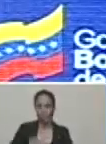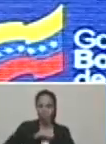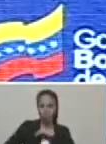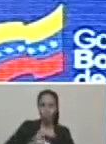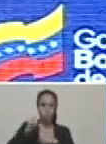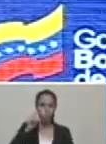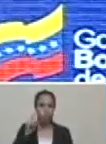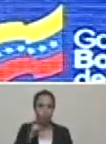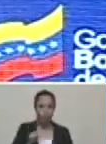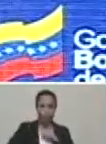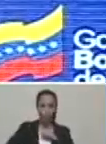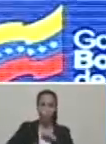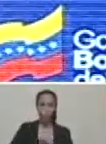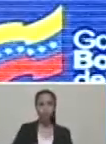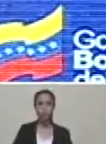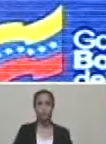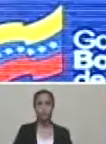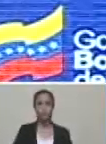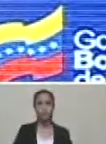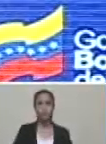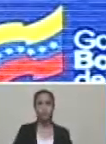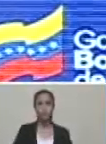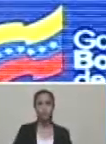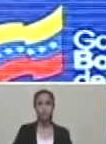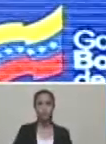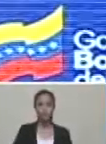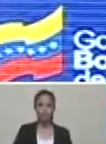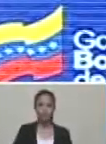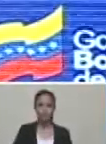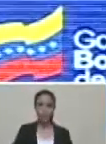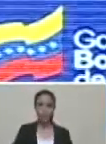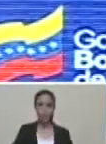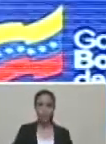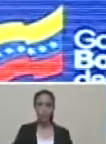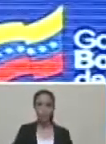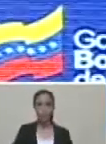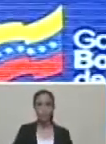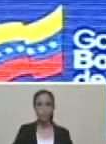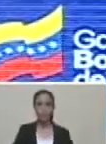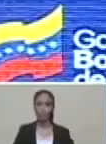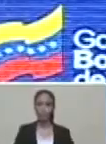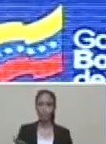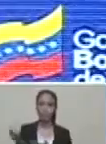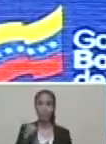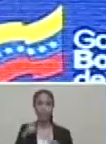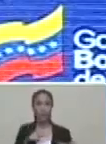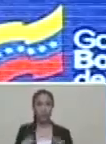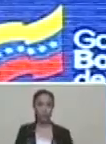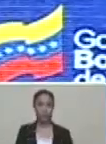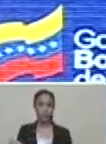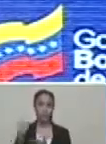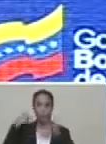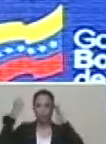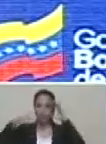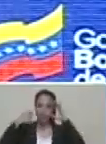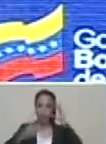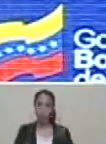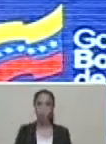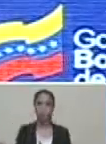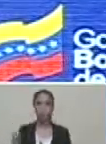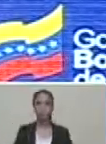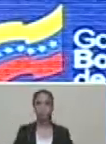parto humanizado Mamá Barbina Blanco en Curiepe, el pueblo de Aristóbulo. ¿Estamos listos? Vamos a ver, parto